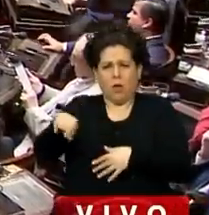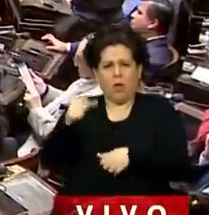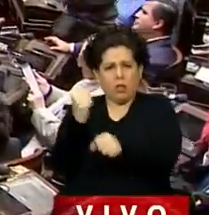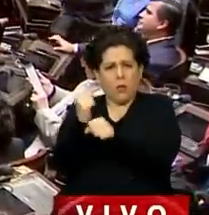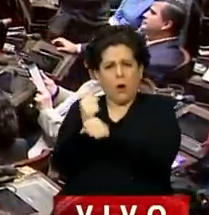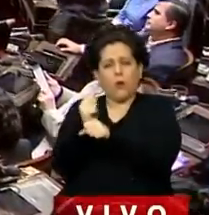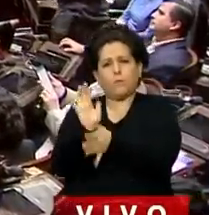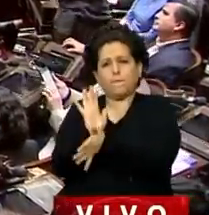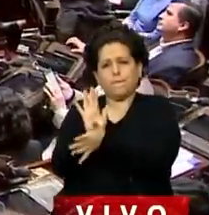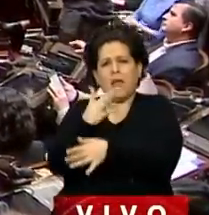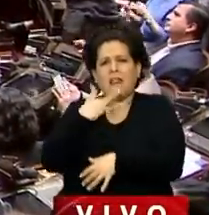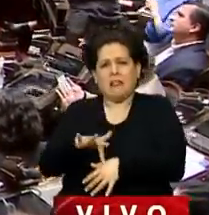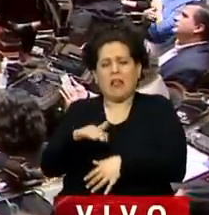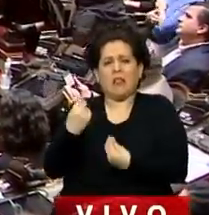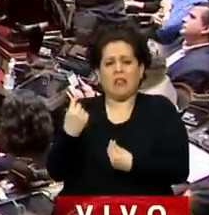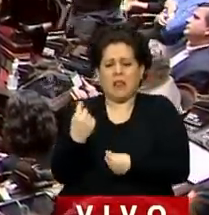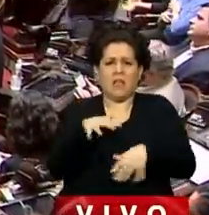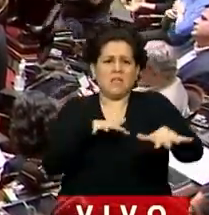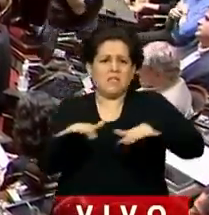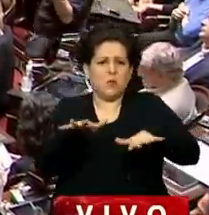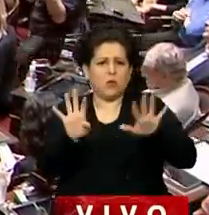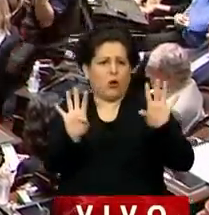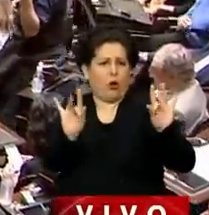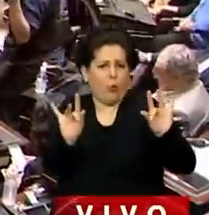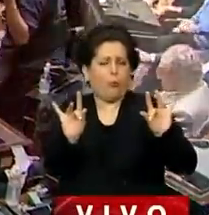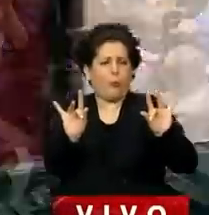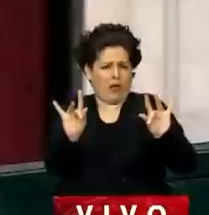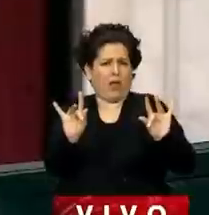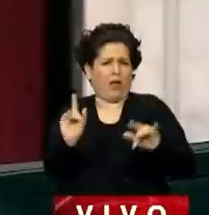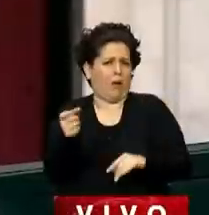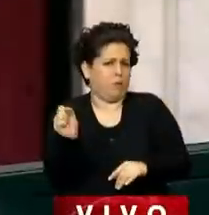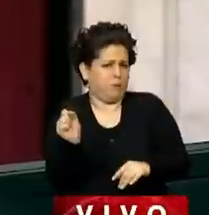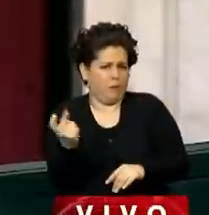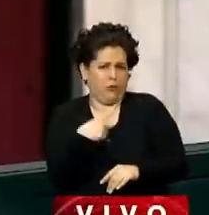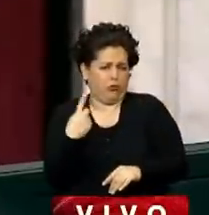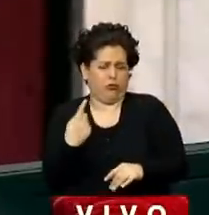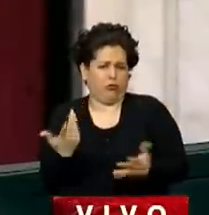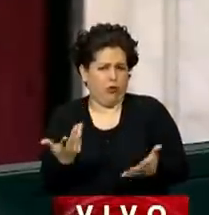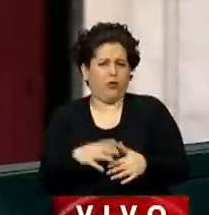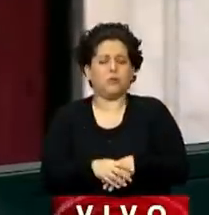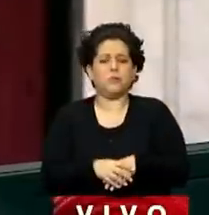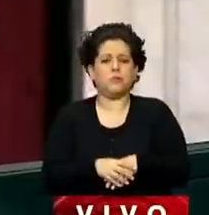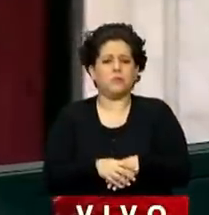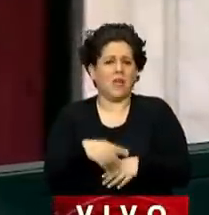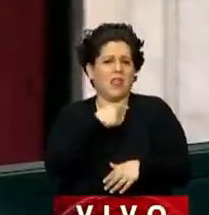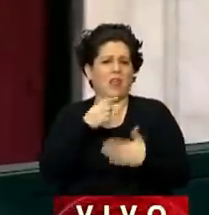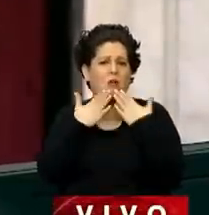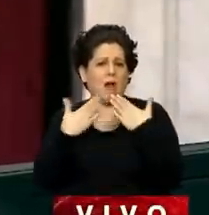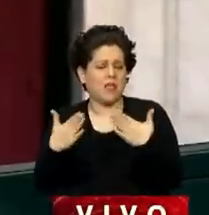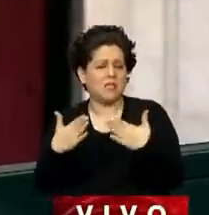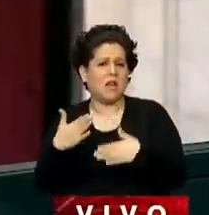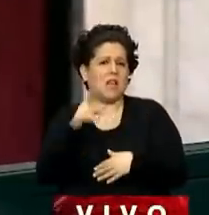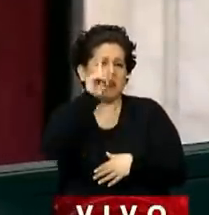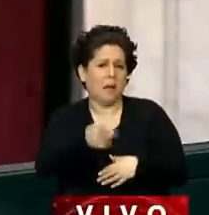además la complejidad o las complejidades que nos tocaron vivir. Quiero agradecerle a